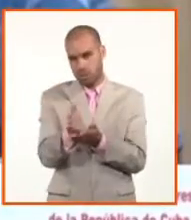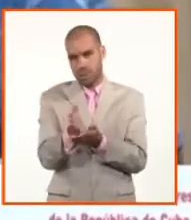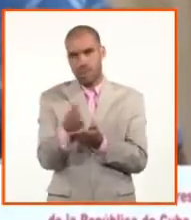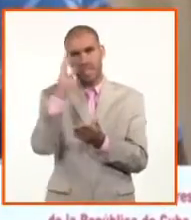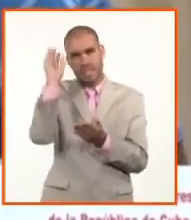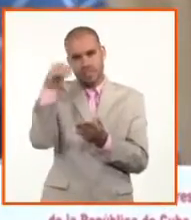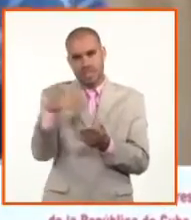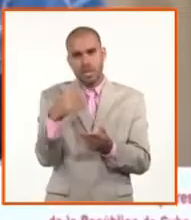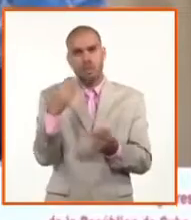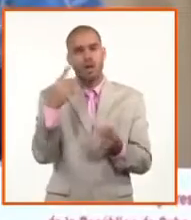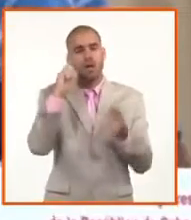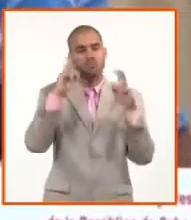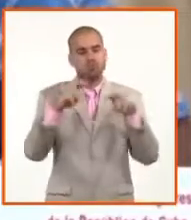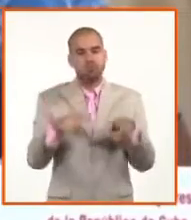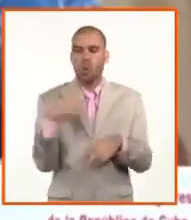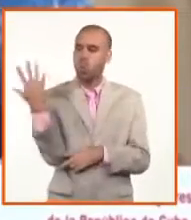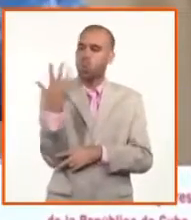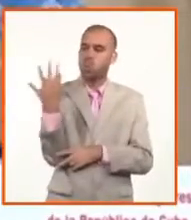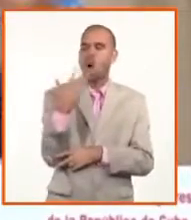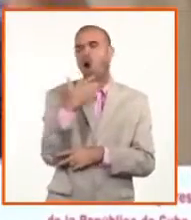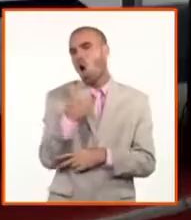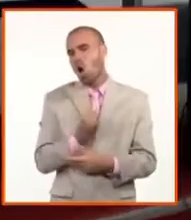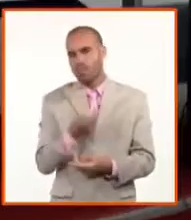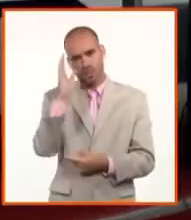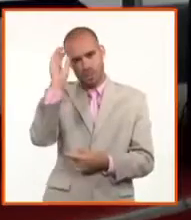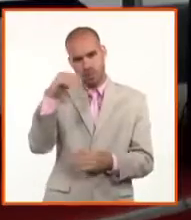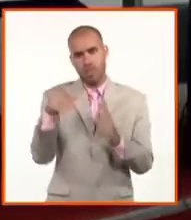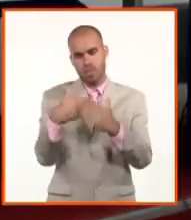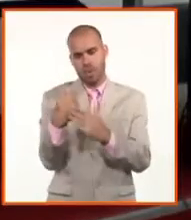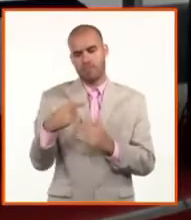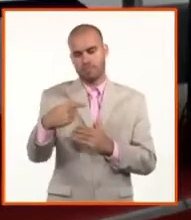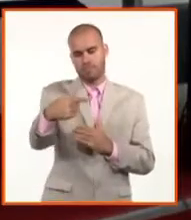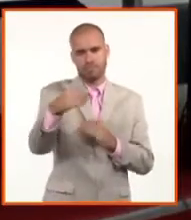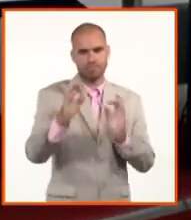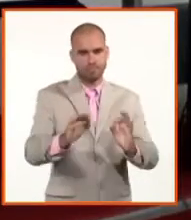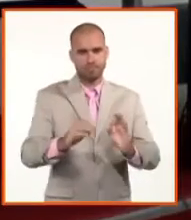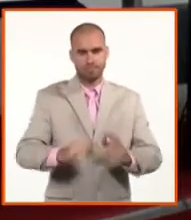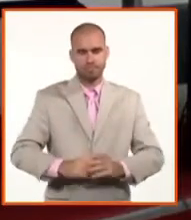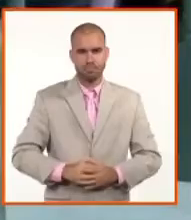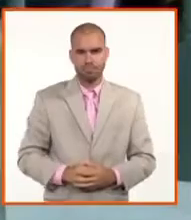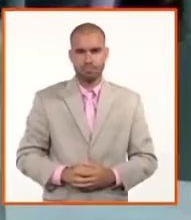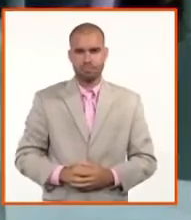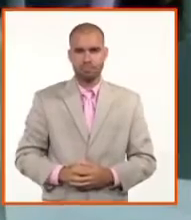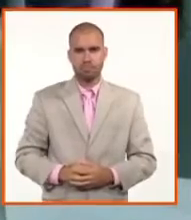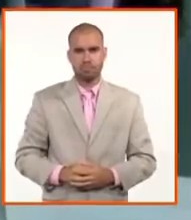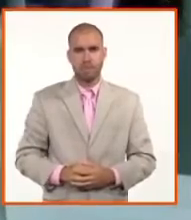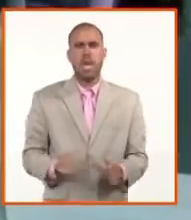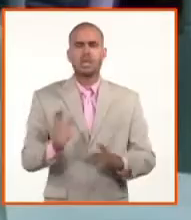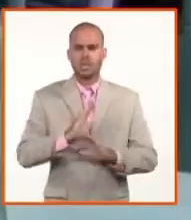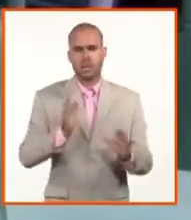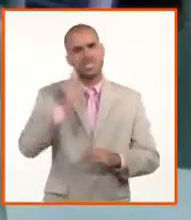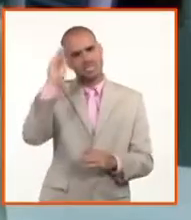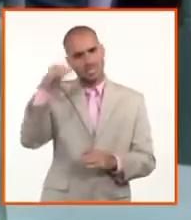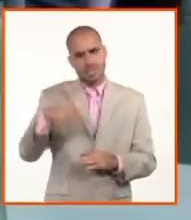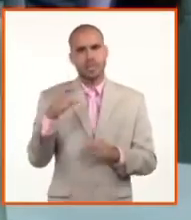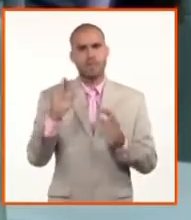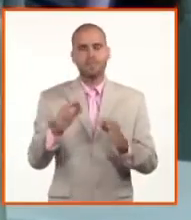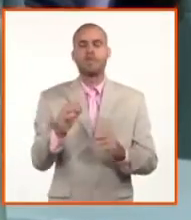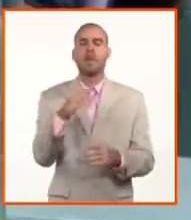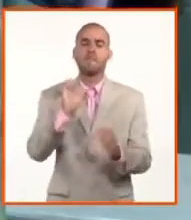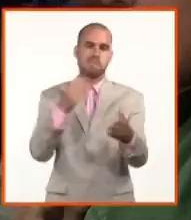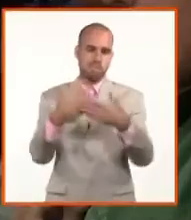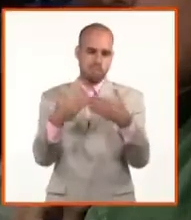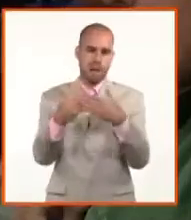control medioambiental durante los próximos días. También se supo que las fuerzas del Instituto Nacional de Recursos